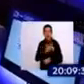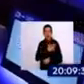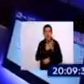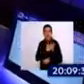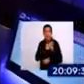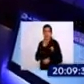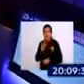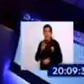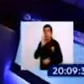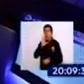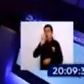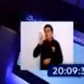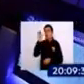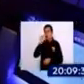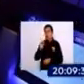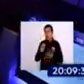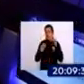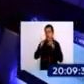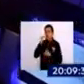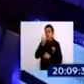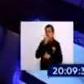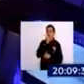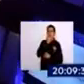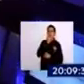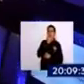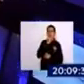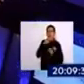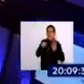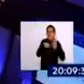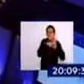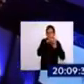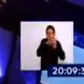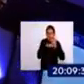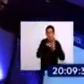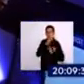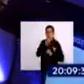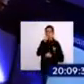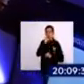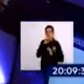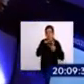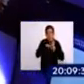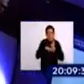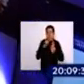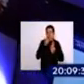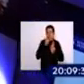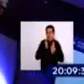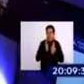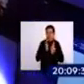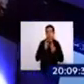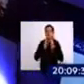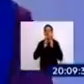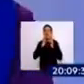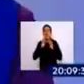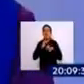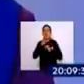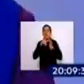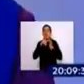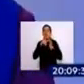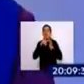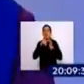del 99% y con un margen de error menos del 1%. Resultados que se están dando el día de hoy al